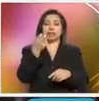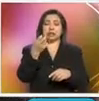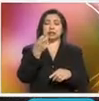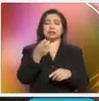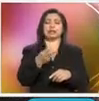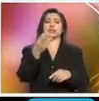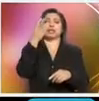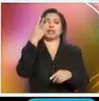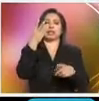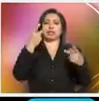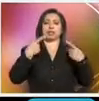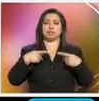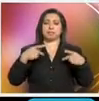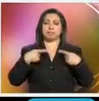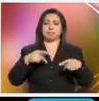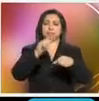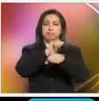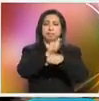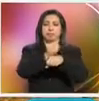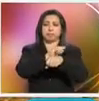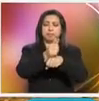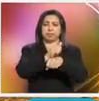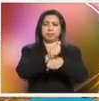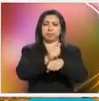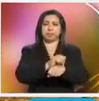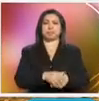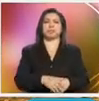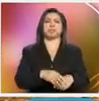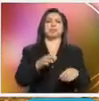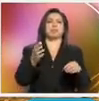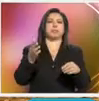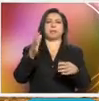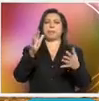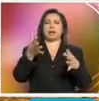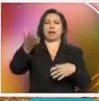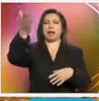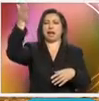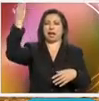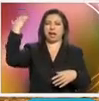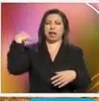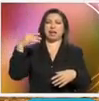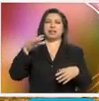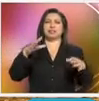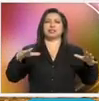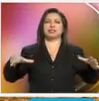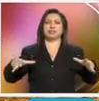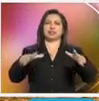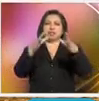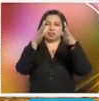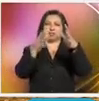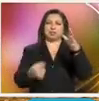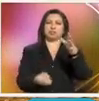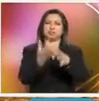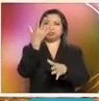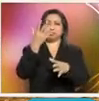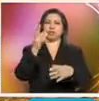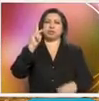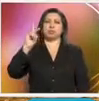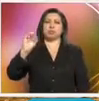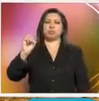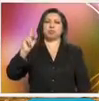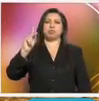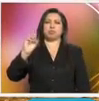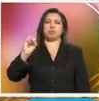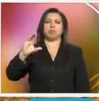3 personajes, ubicado en la época de la conquista en la cima del Popocatépetl. O sea, y es además una historia real. A eso me refiero